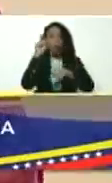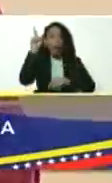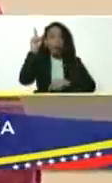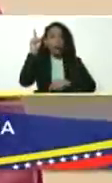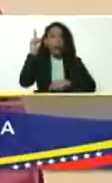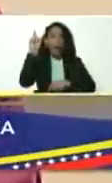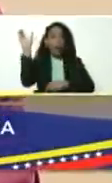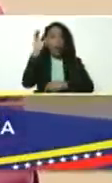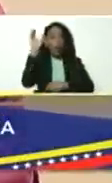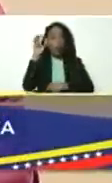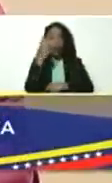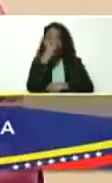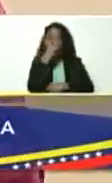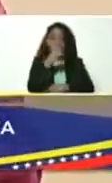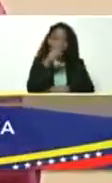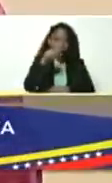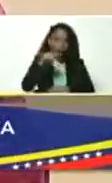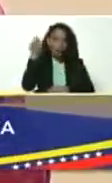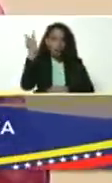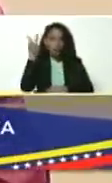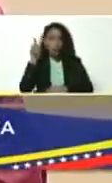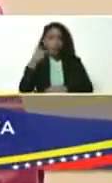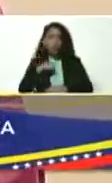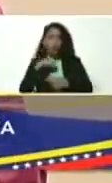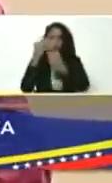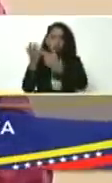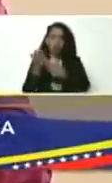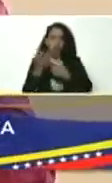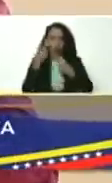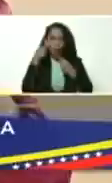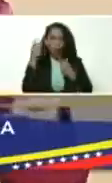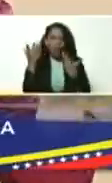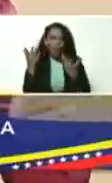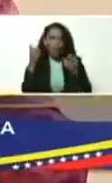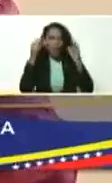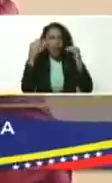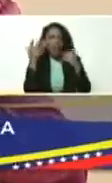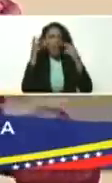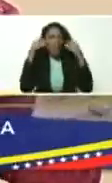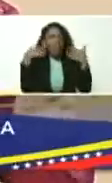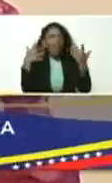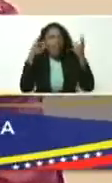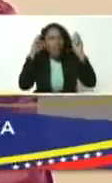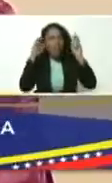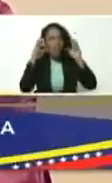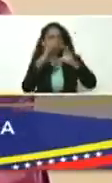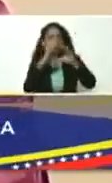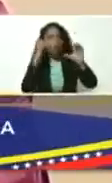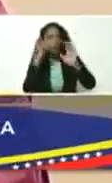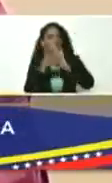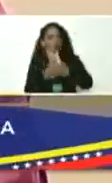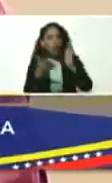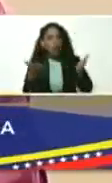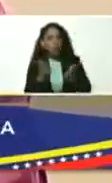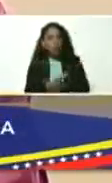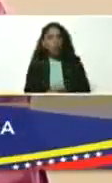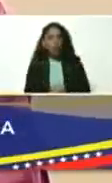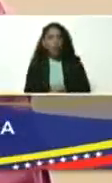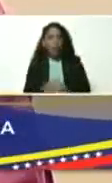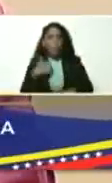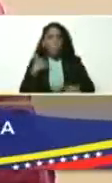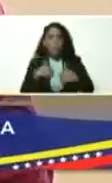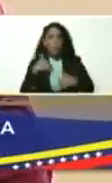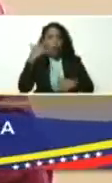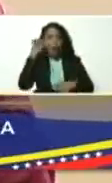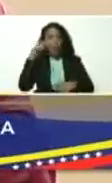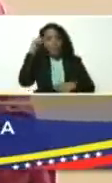visita venezuela lo vamos a recibir para revisar todos los temas del transporte el miércoles hay